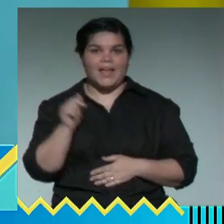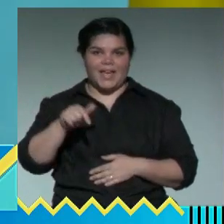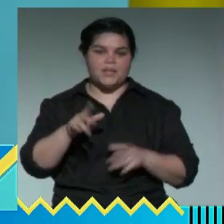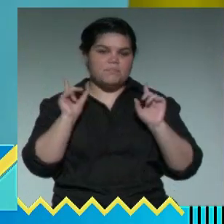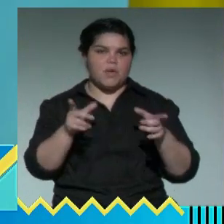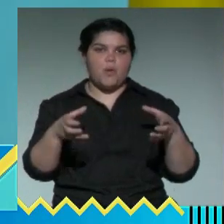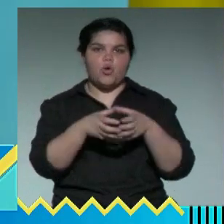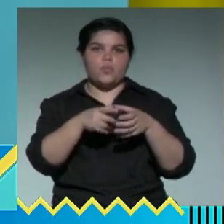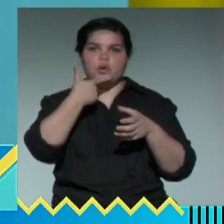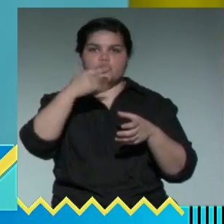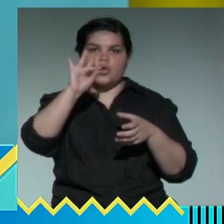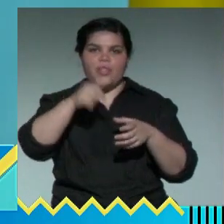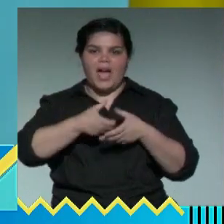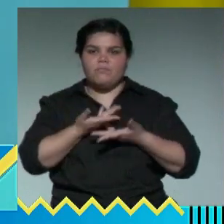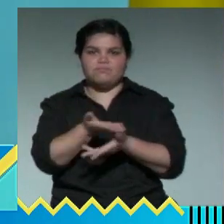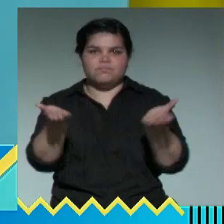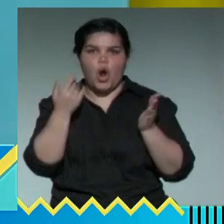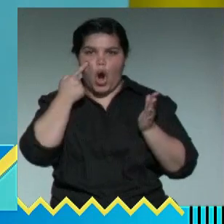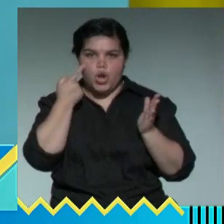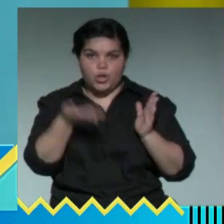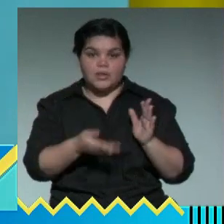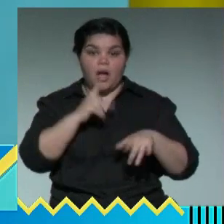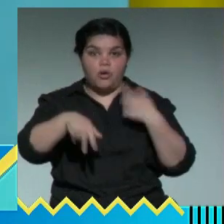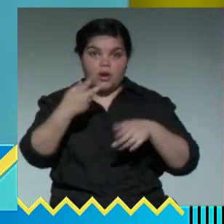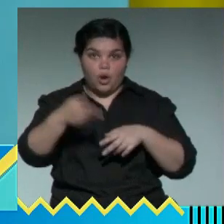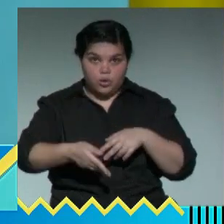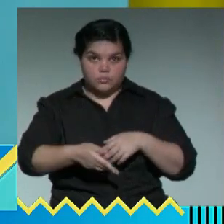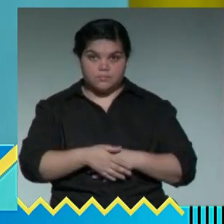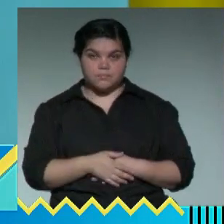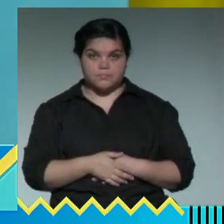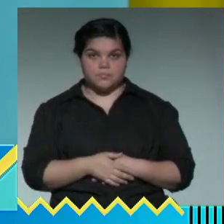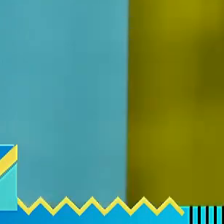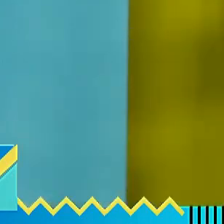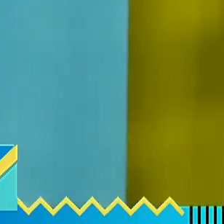Stereo sigue llegando. Nos vamos a un corte y enseguida sigue más Distintos Parecidos.